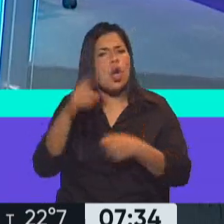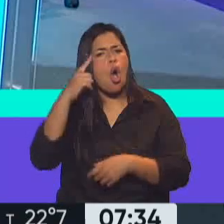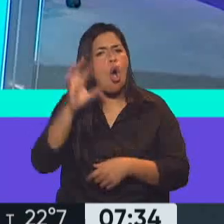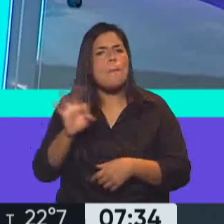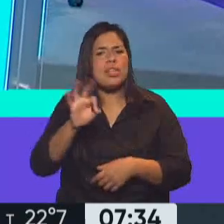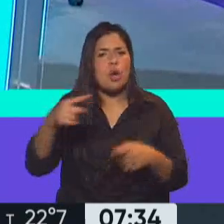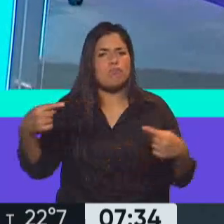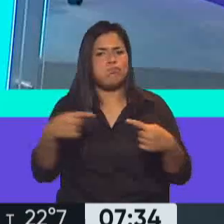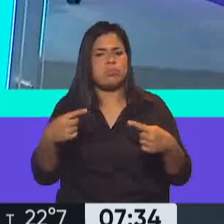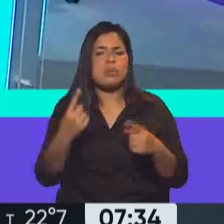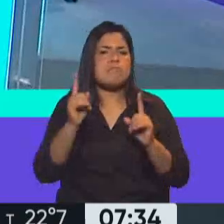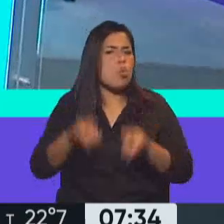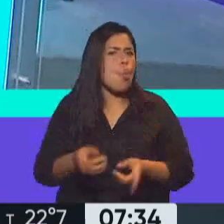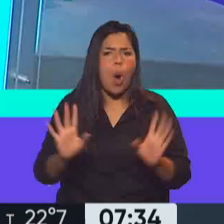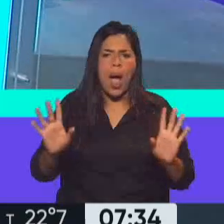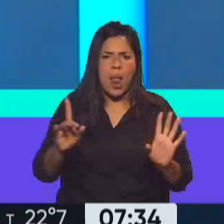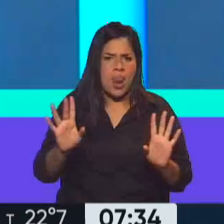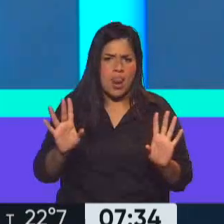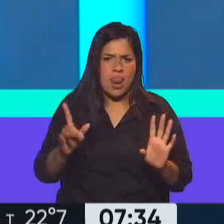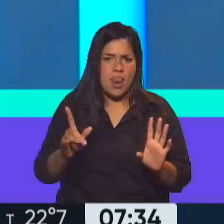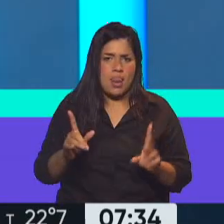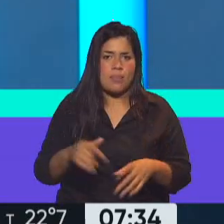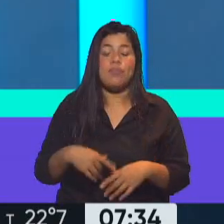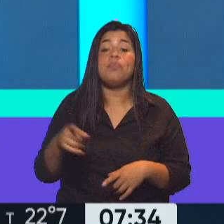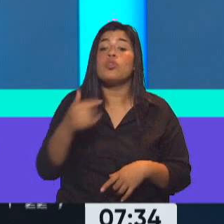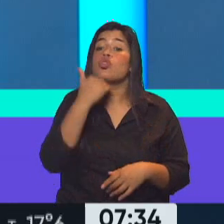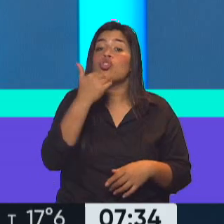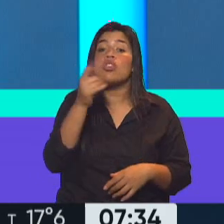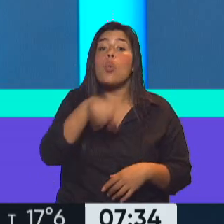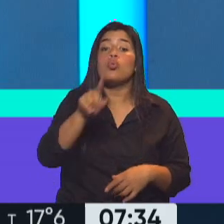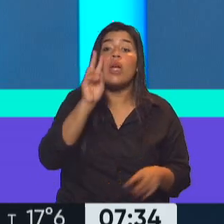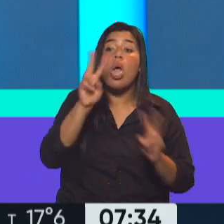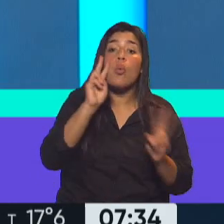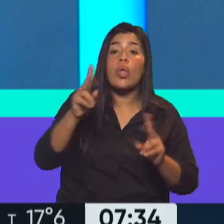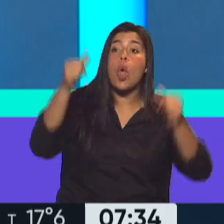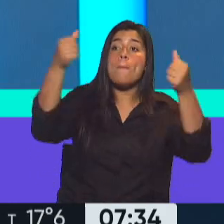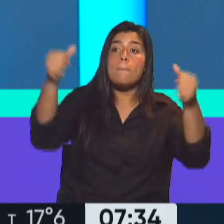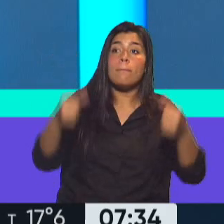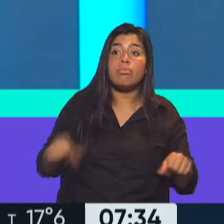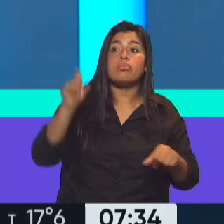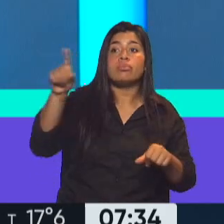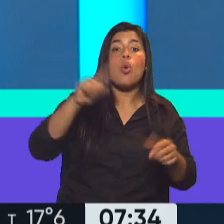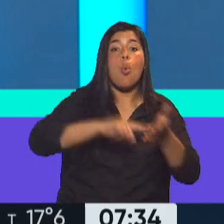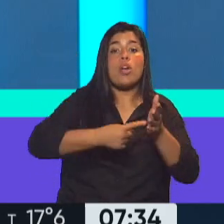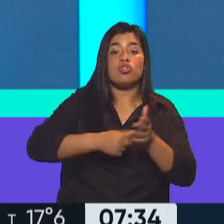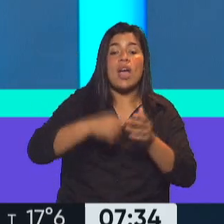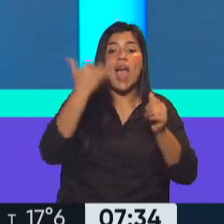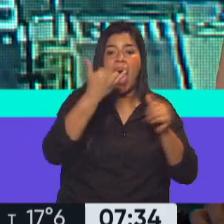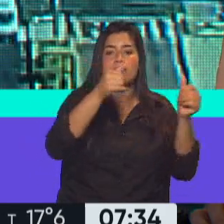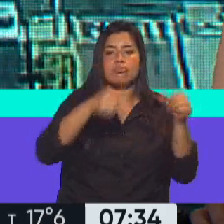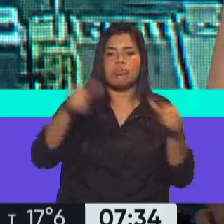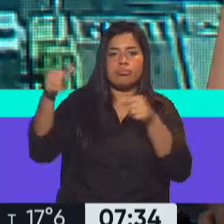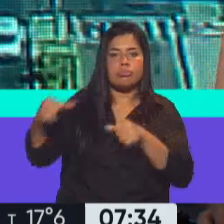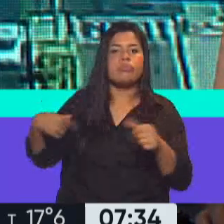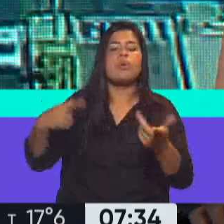sé si vieron los carteles en la ciudad de Buenos Aires sobre el protagonismo que pretende el radicalismo. Bueno, Gerardo Morales se sienta, Larreta no. A